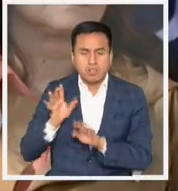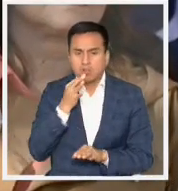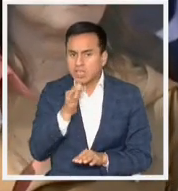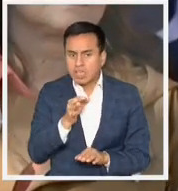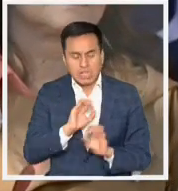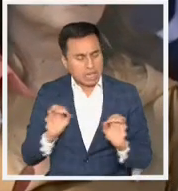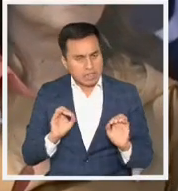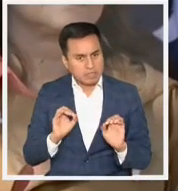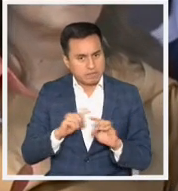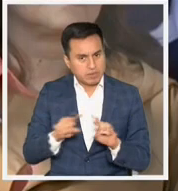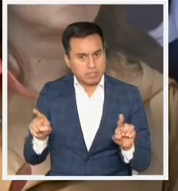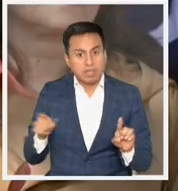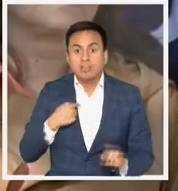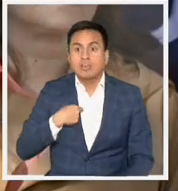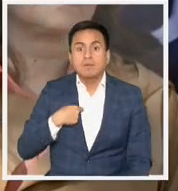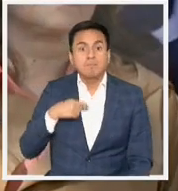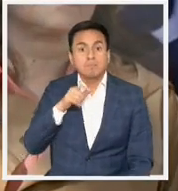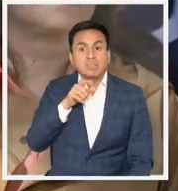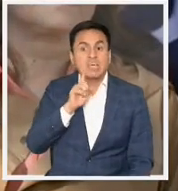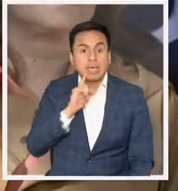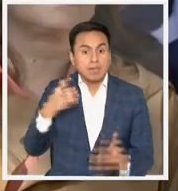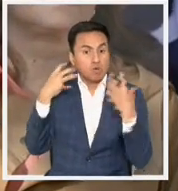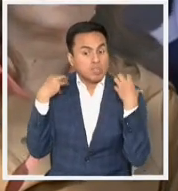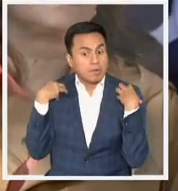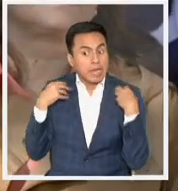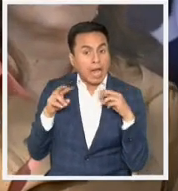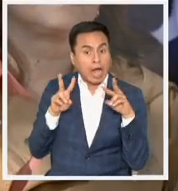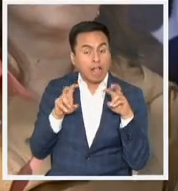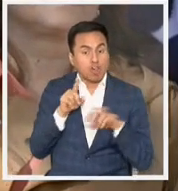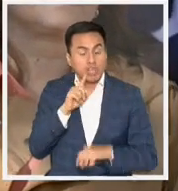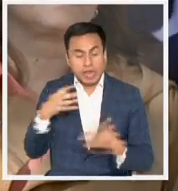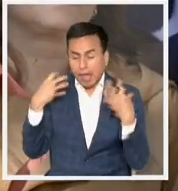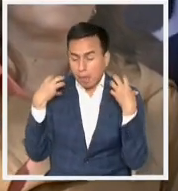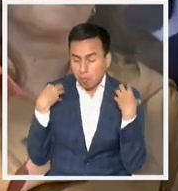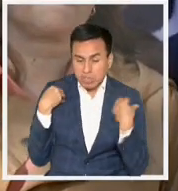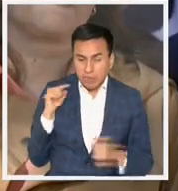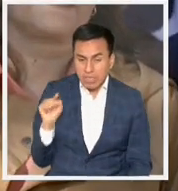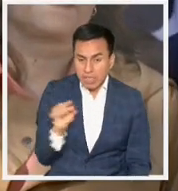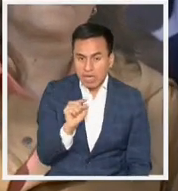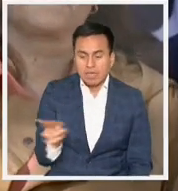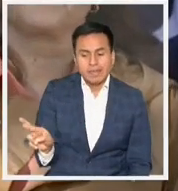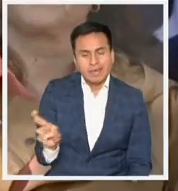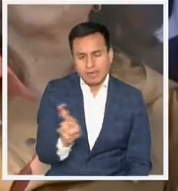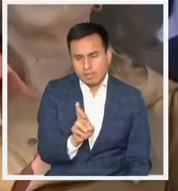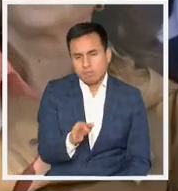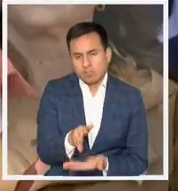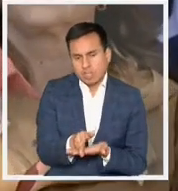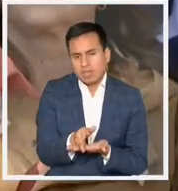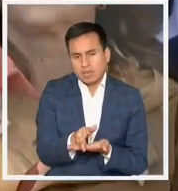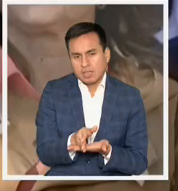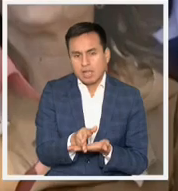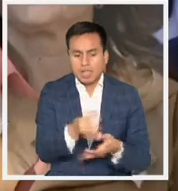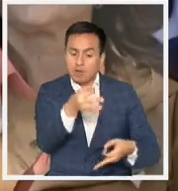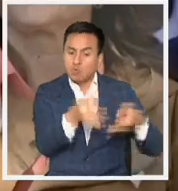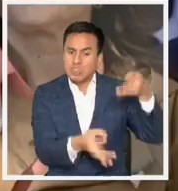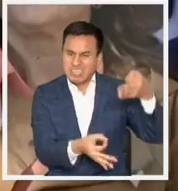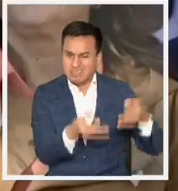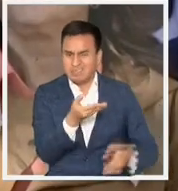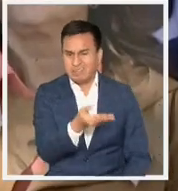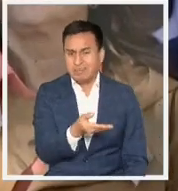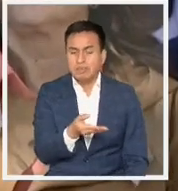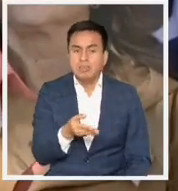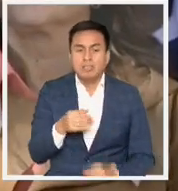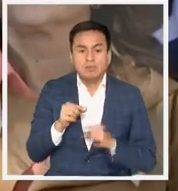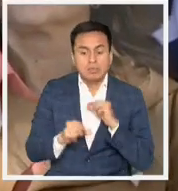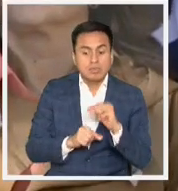nadie blindado. Todo quien tenga responsabilidad tiene que responder, por un lado, ante la justicia, y en